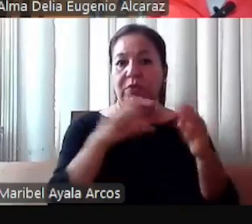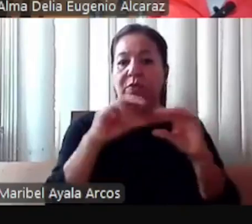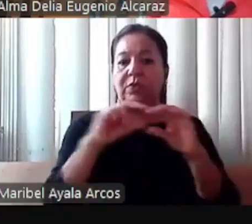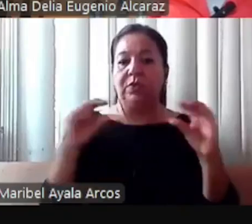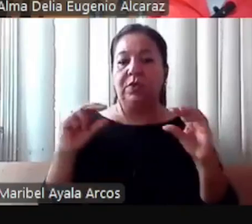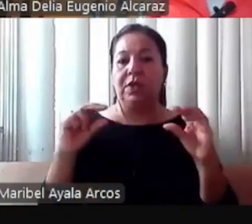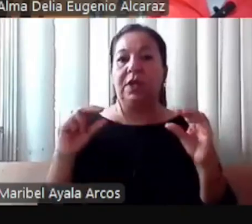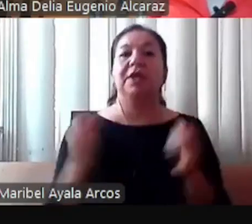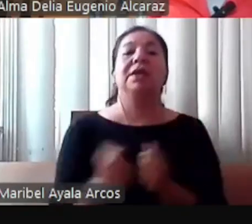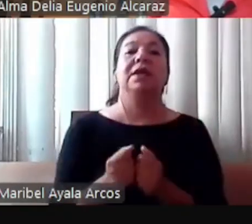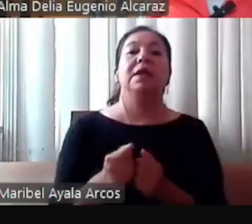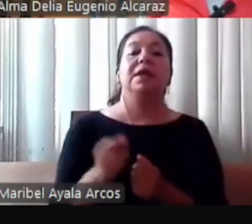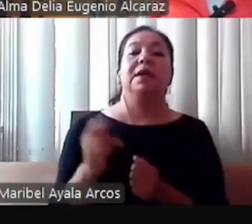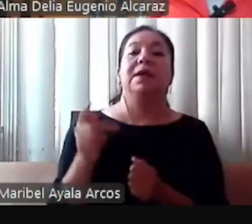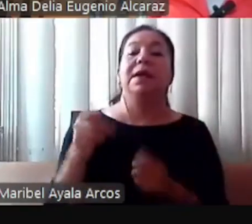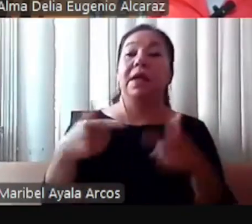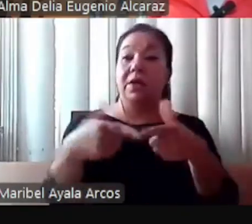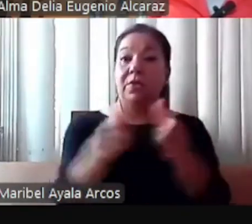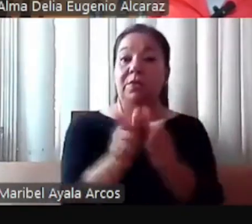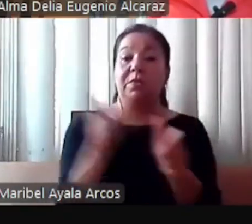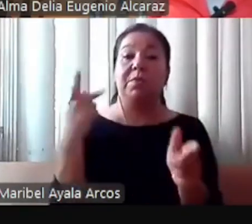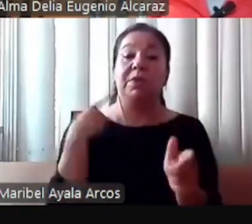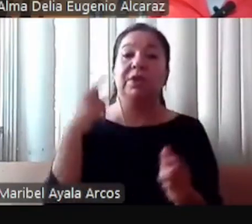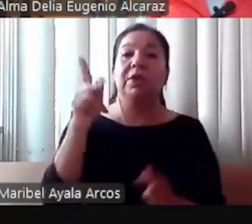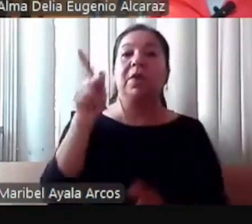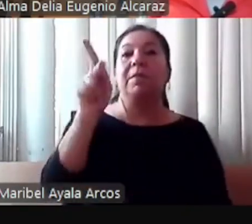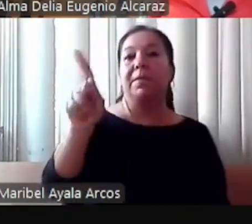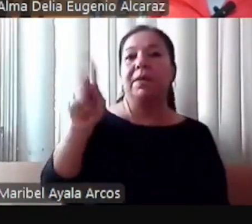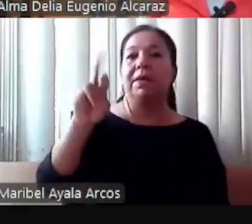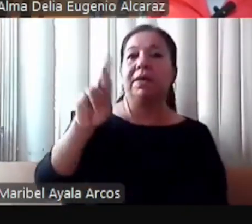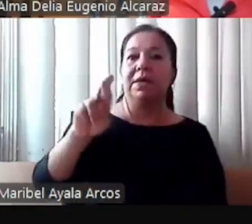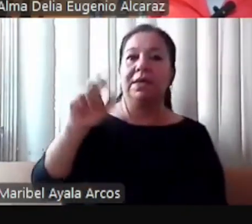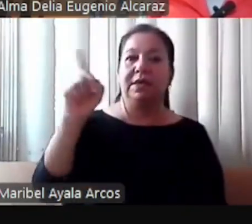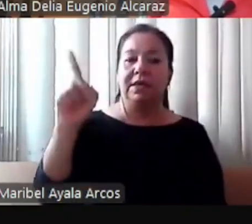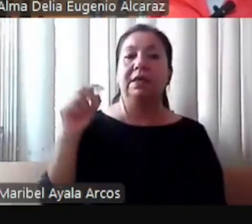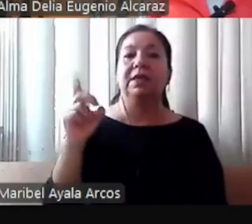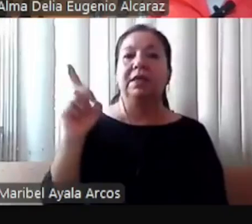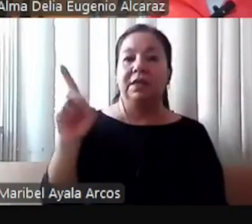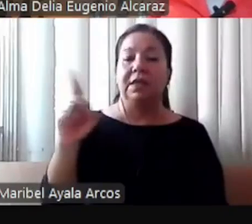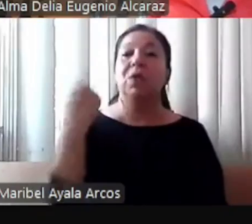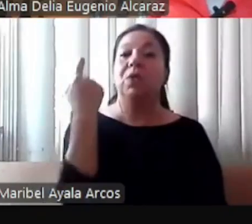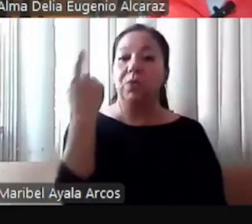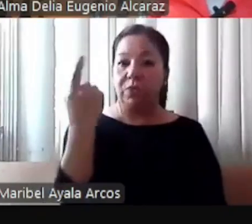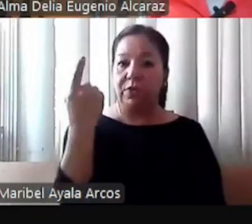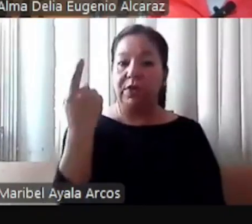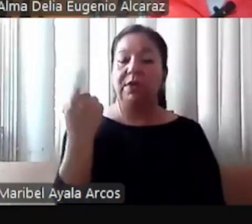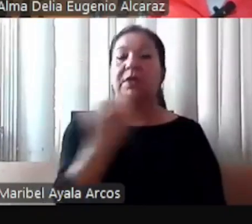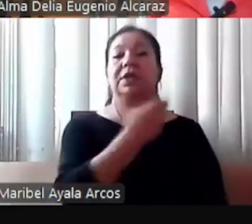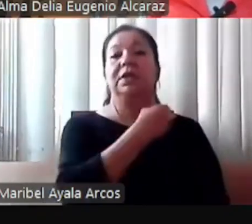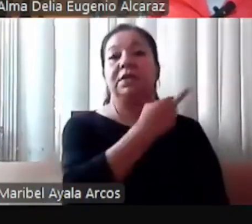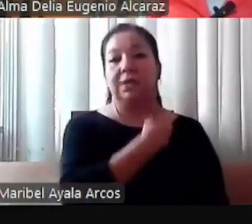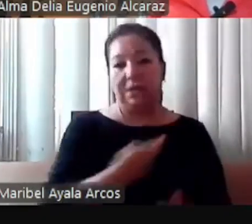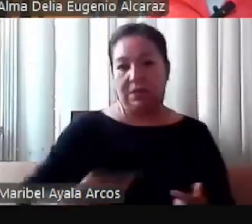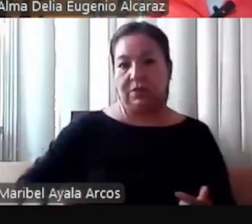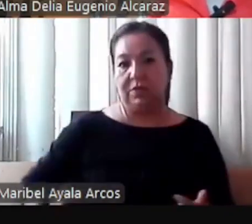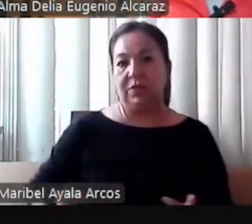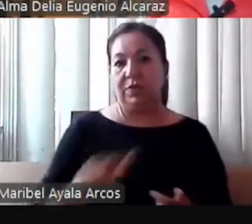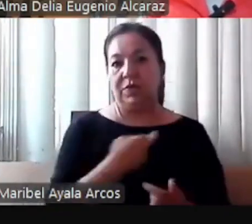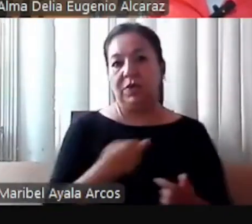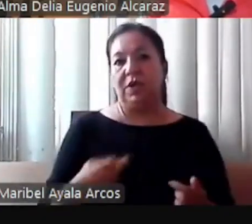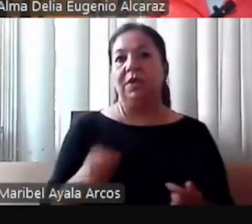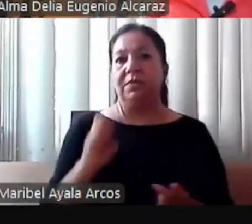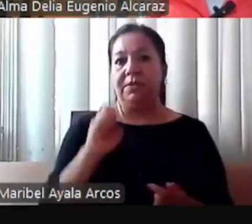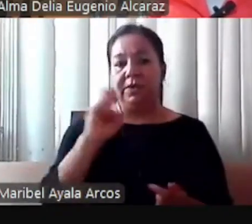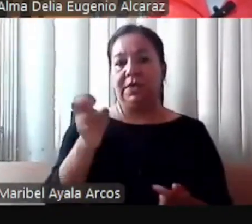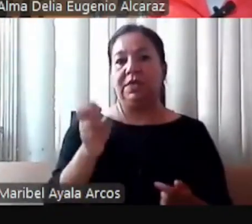PRD únicamente le corresponde una regiduría. Con sustento en esto es donde radica esencialmente lo infundado de los